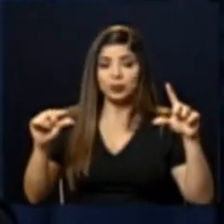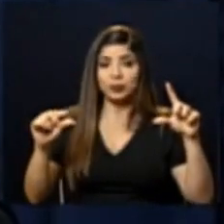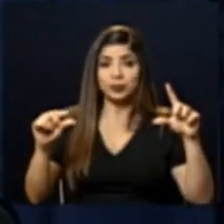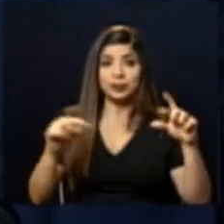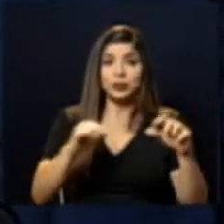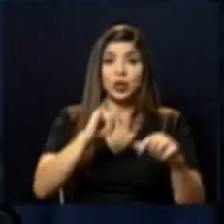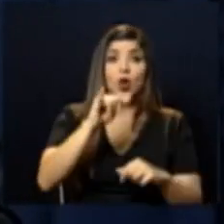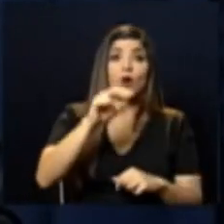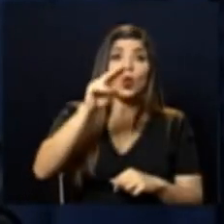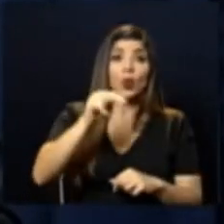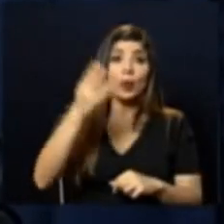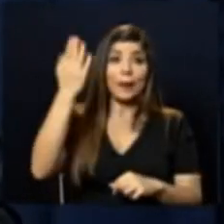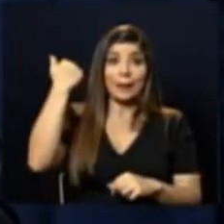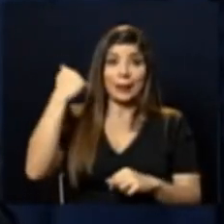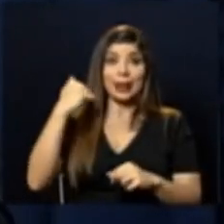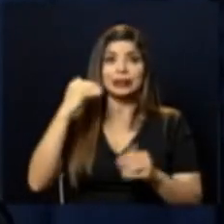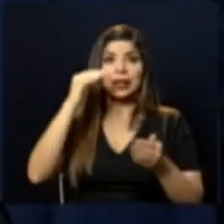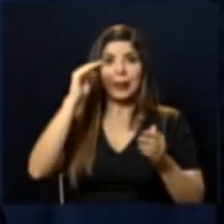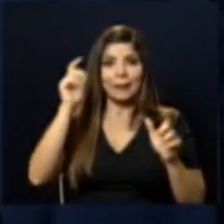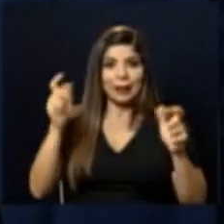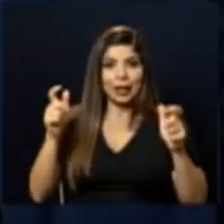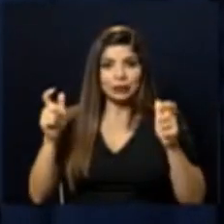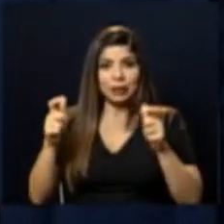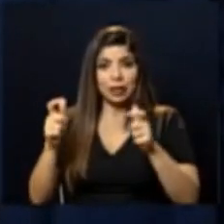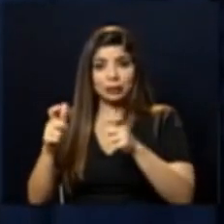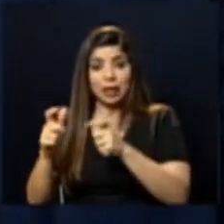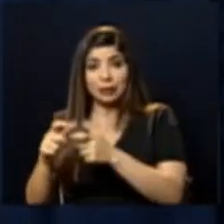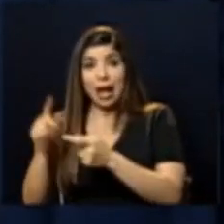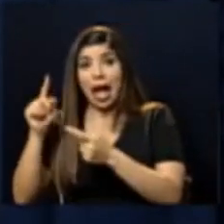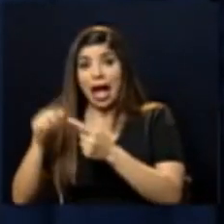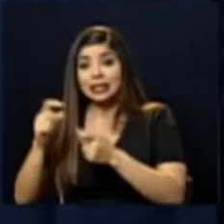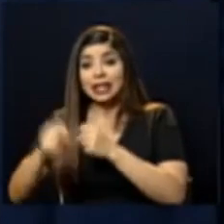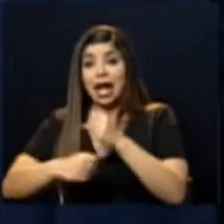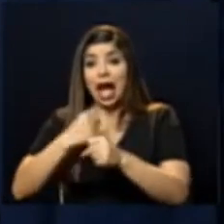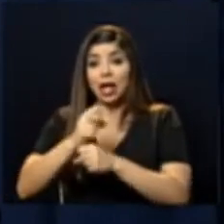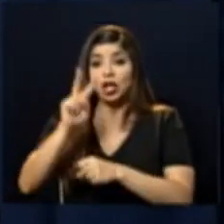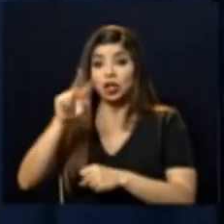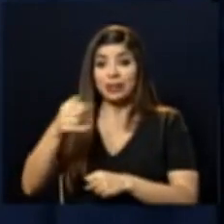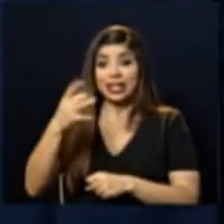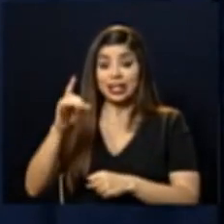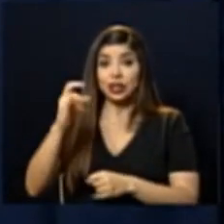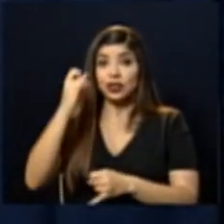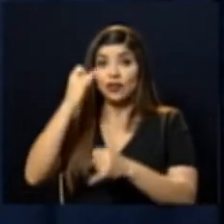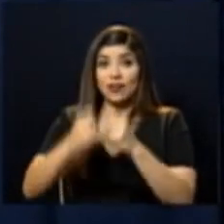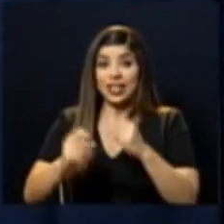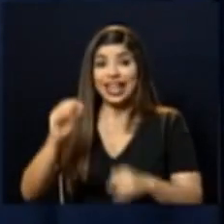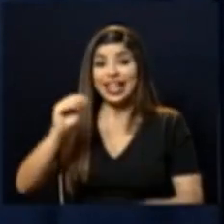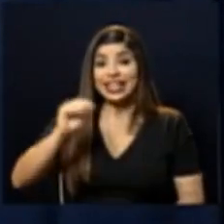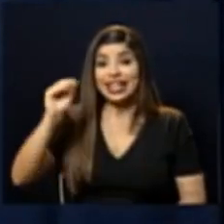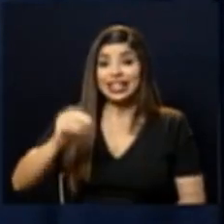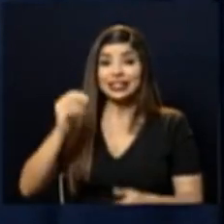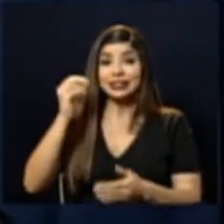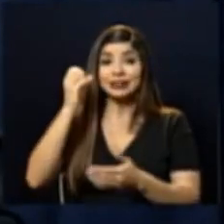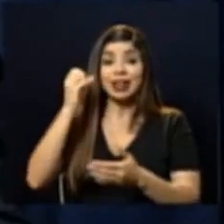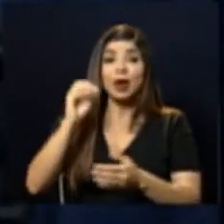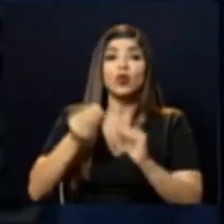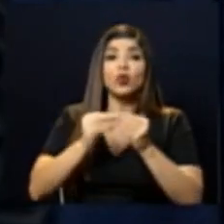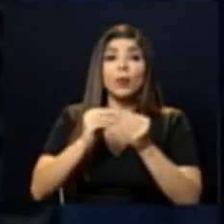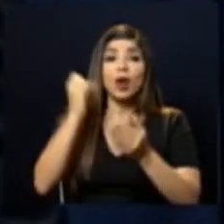inició en junio anterior nos llevó a cerrar el año 2018 con una tasa de homicidios